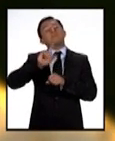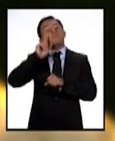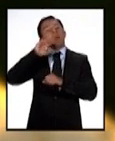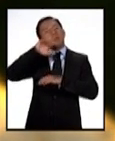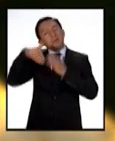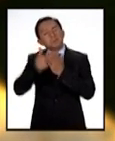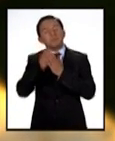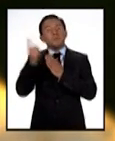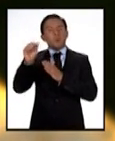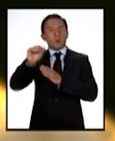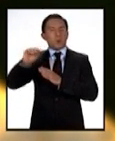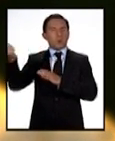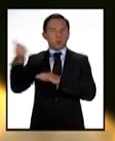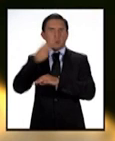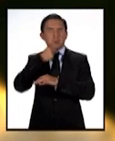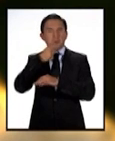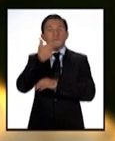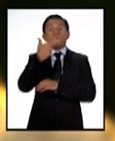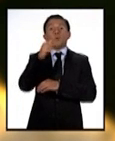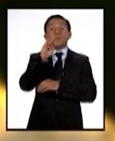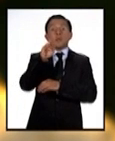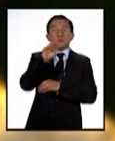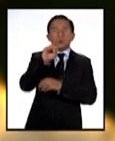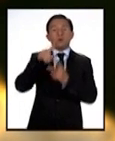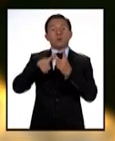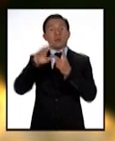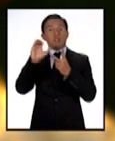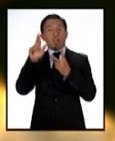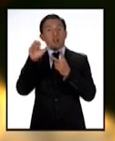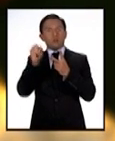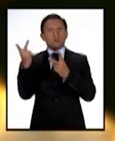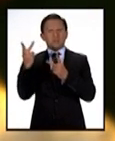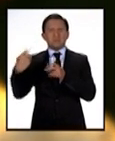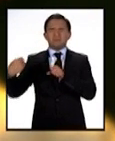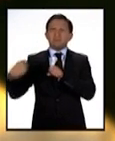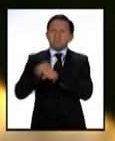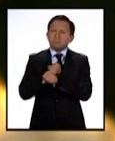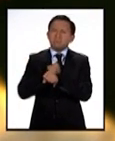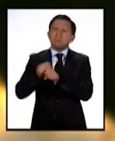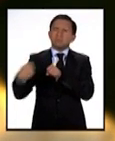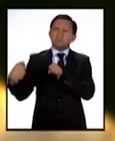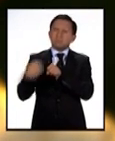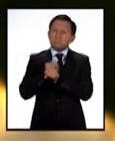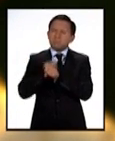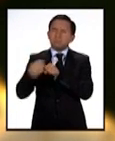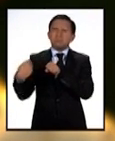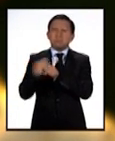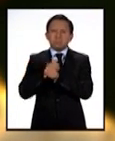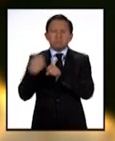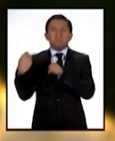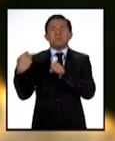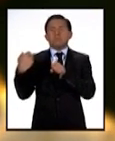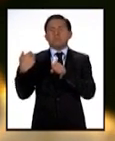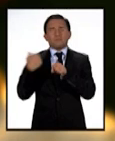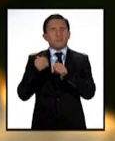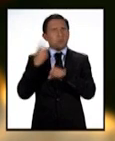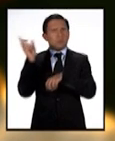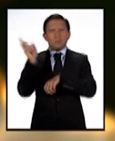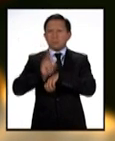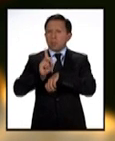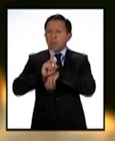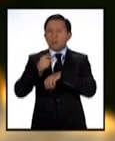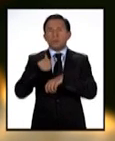Carlos. Y así me fueron pegando. Ellos me tiraban todo el día todos los días